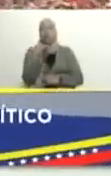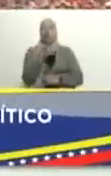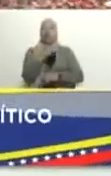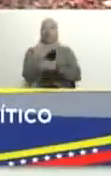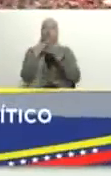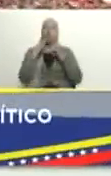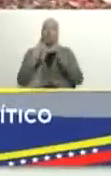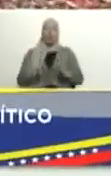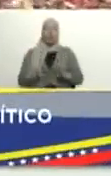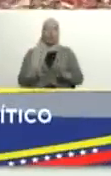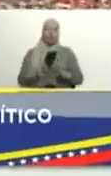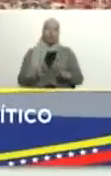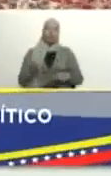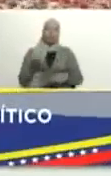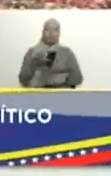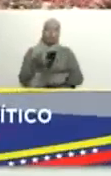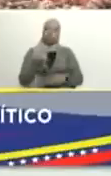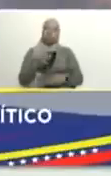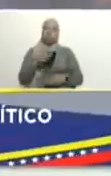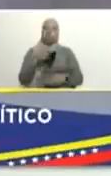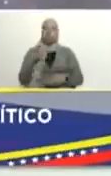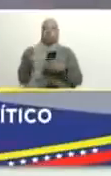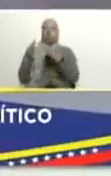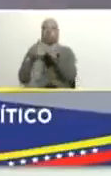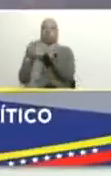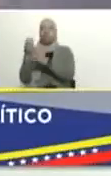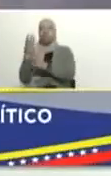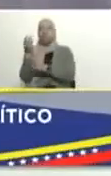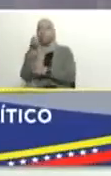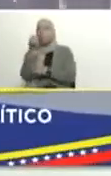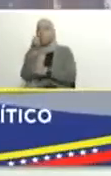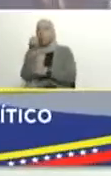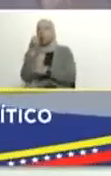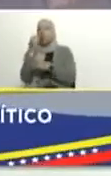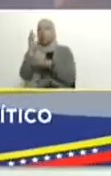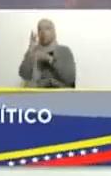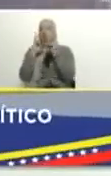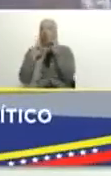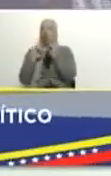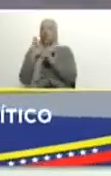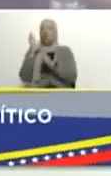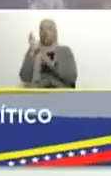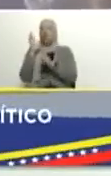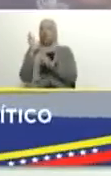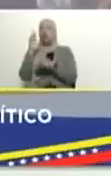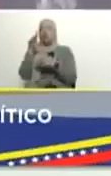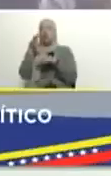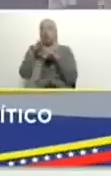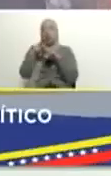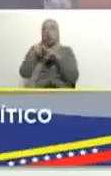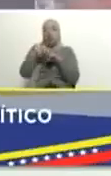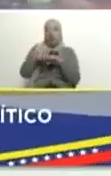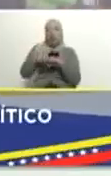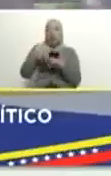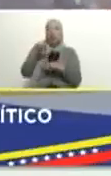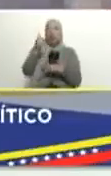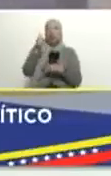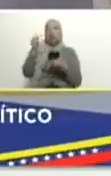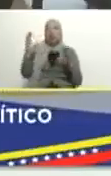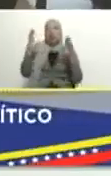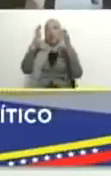Y cuando llegó a Miraflores, se echó un bañito, comió, se arregló y se sentó a las 10 de la noche